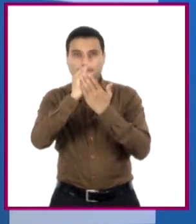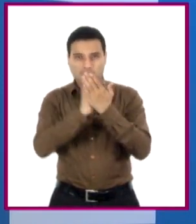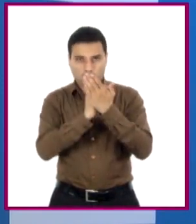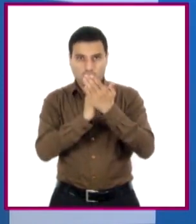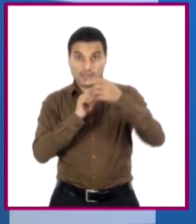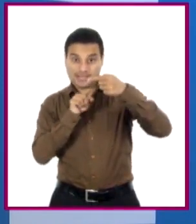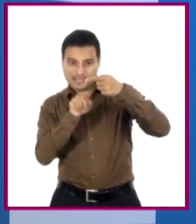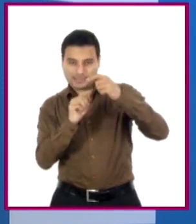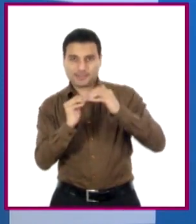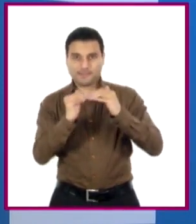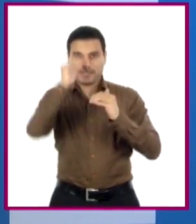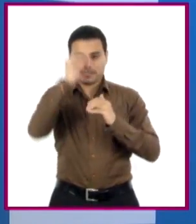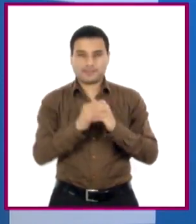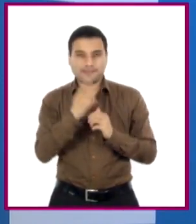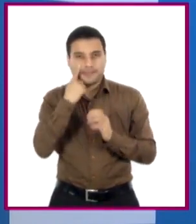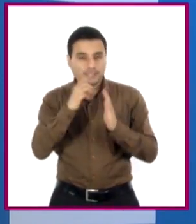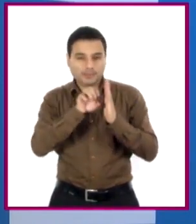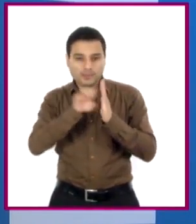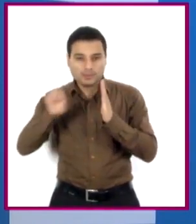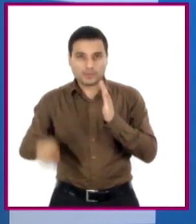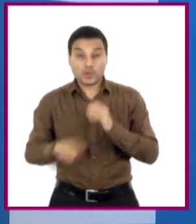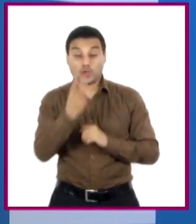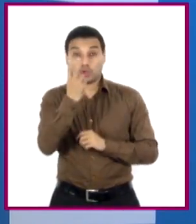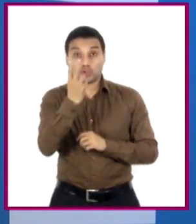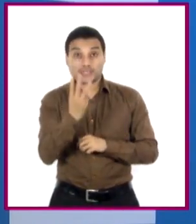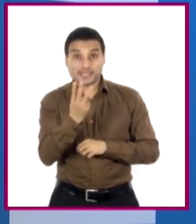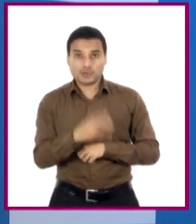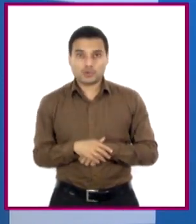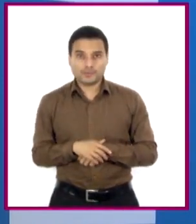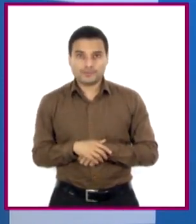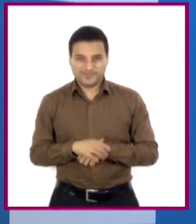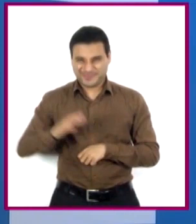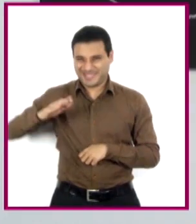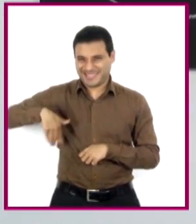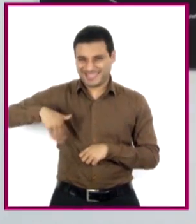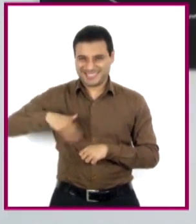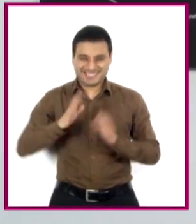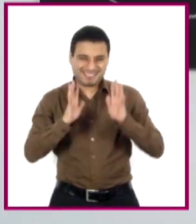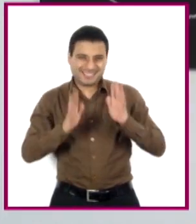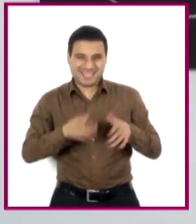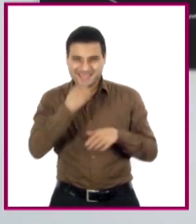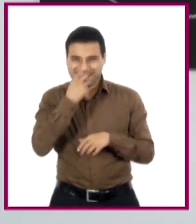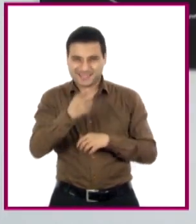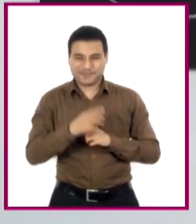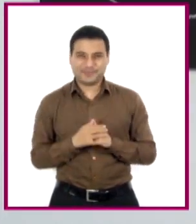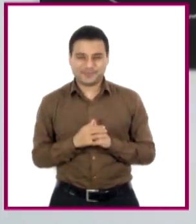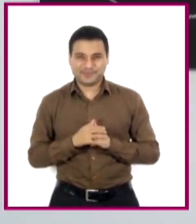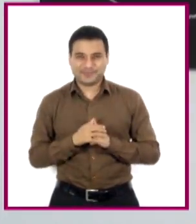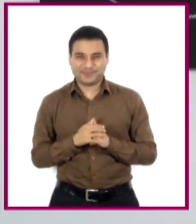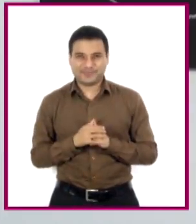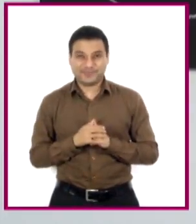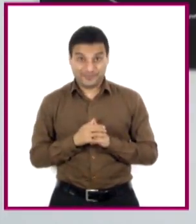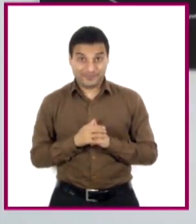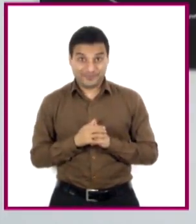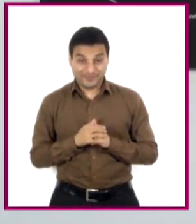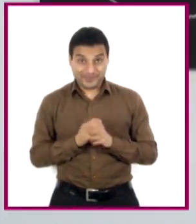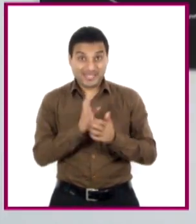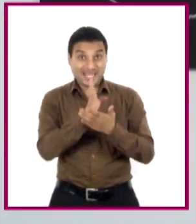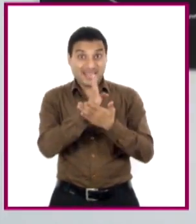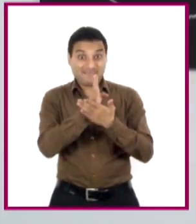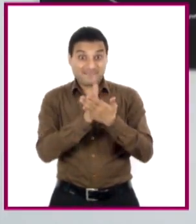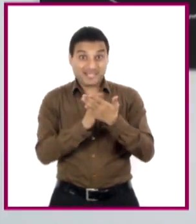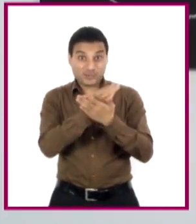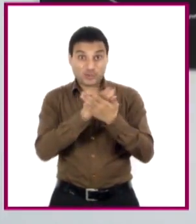ejemplo, la fracción propia 2/3 que utilizamos anteriormente. Claro, observen que ninguna de las fracciones